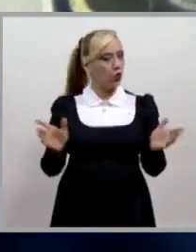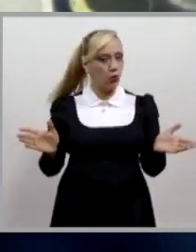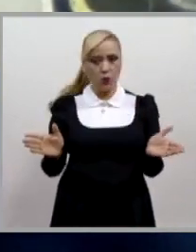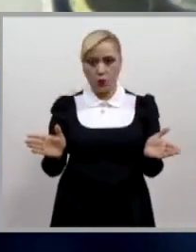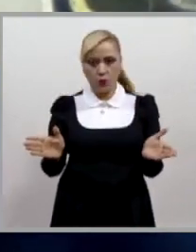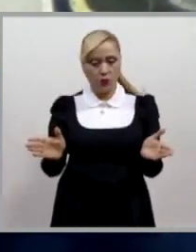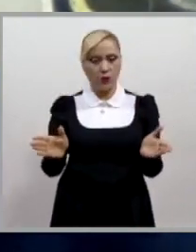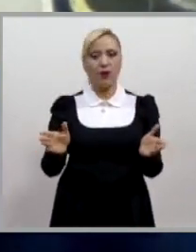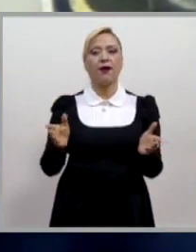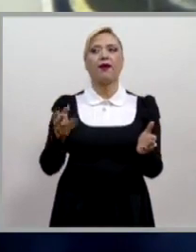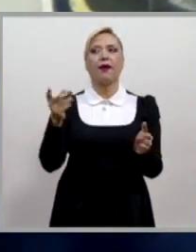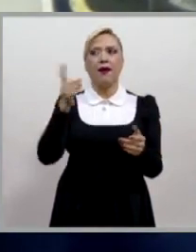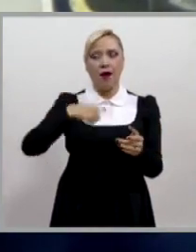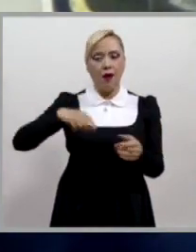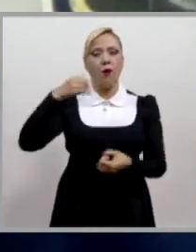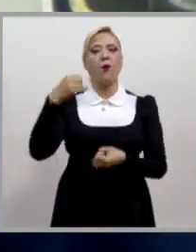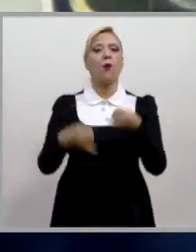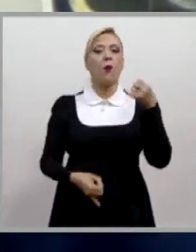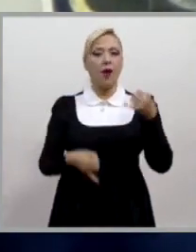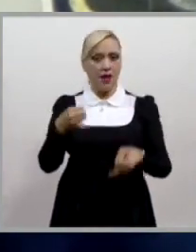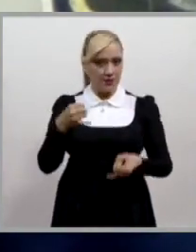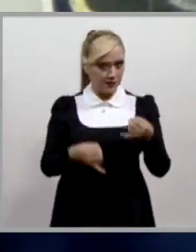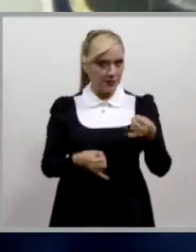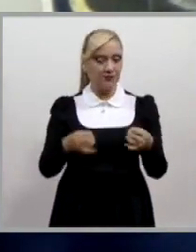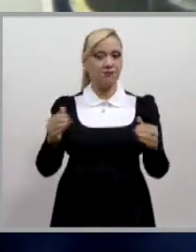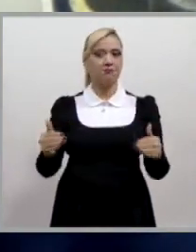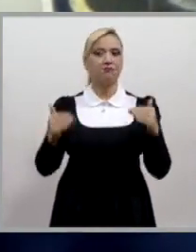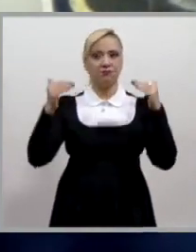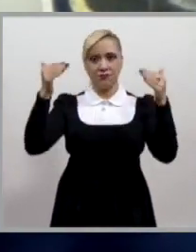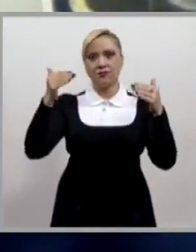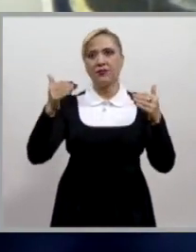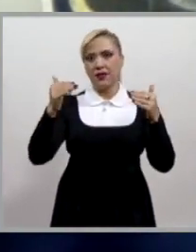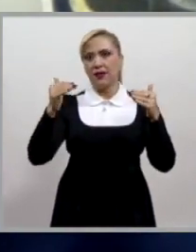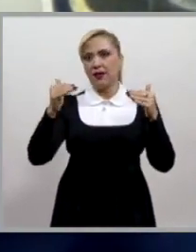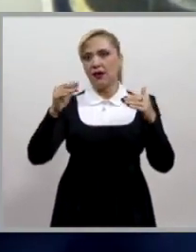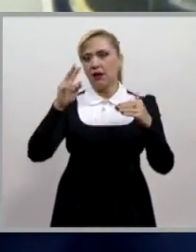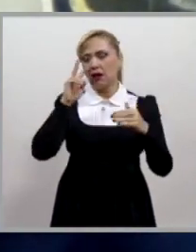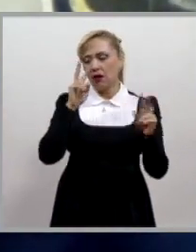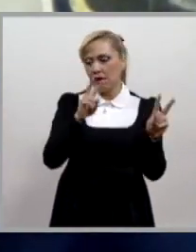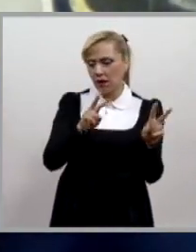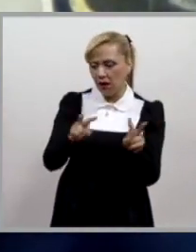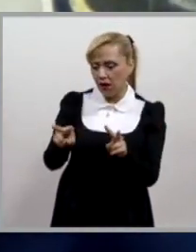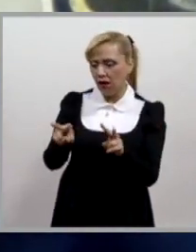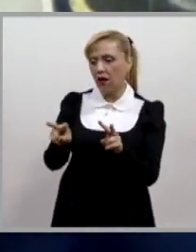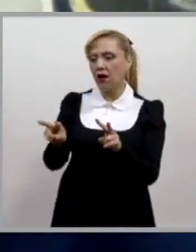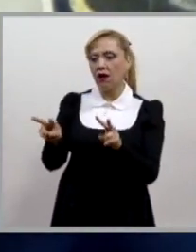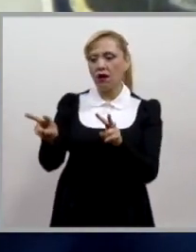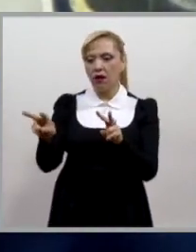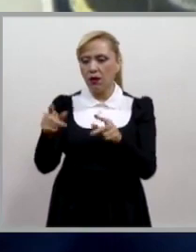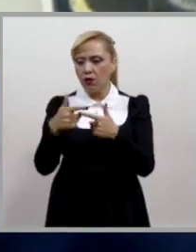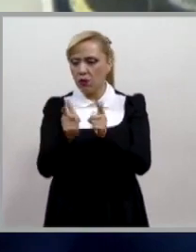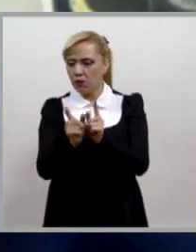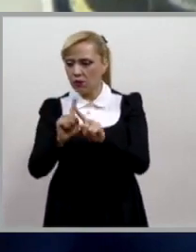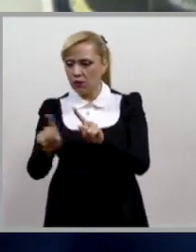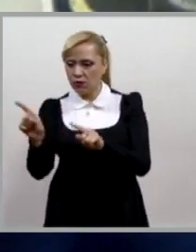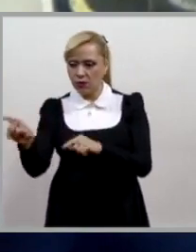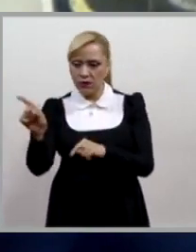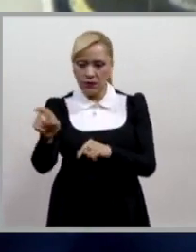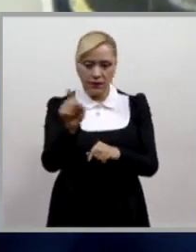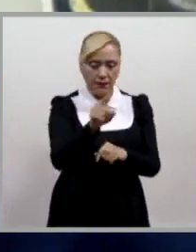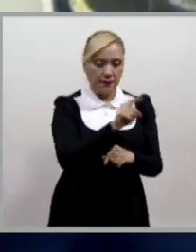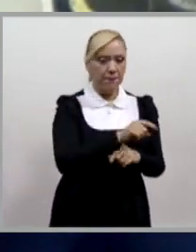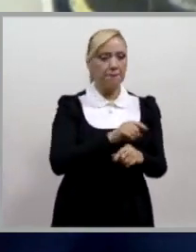lado hace que los jueces y jueces constitucionales tengan que voltear a ver a su entorno. Si vemos